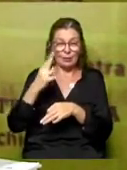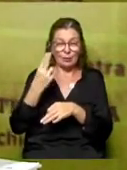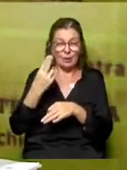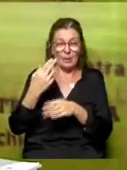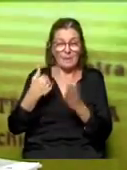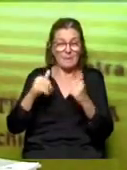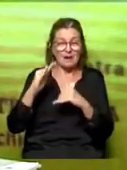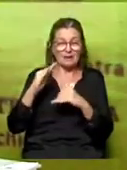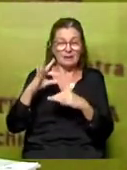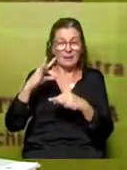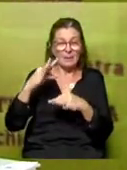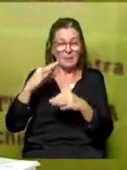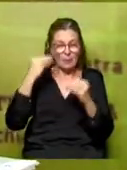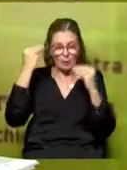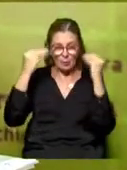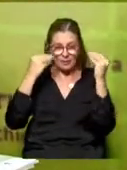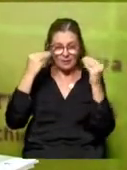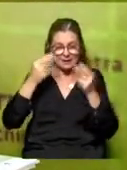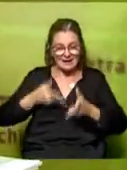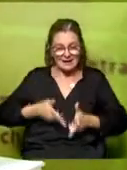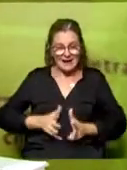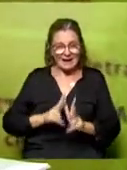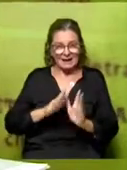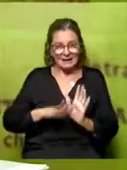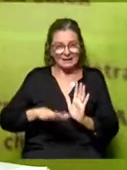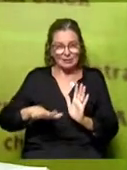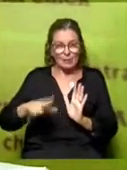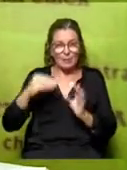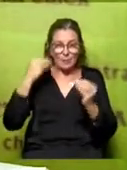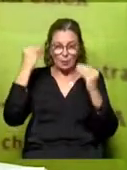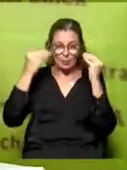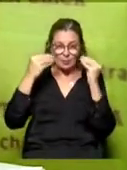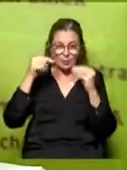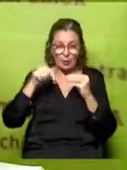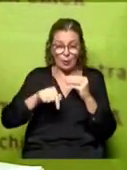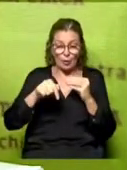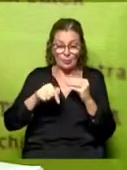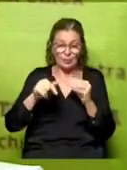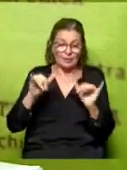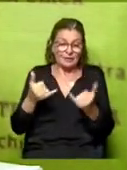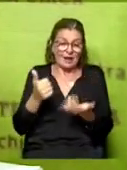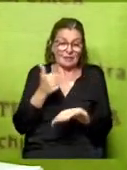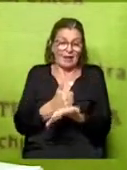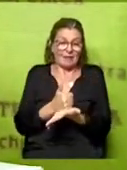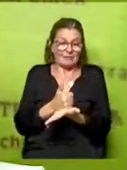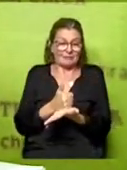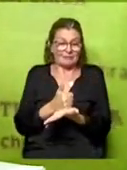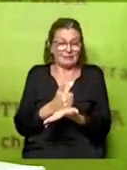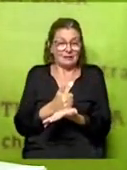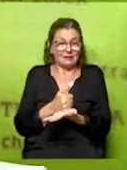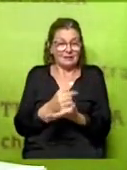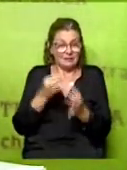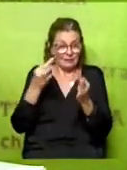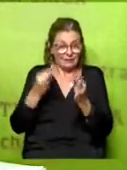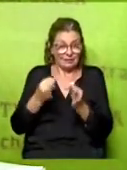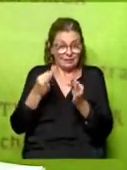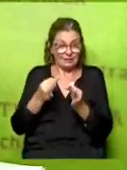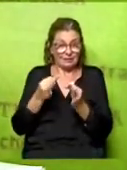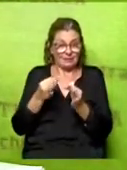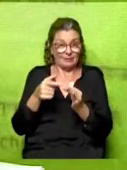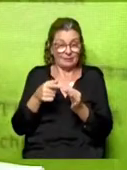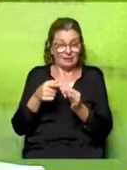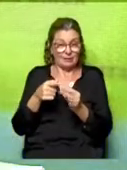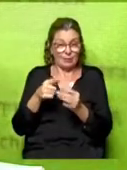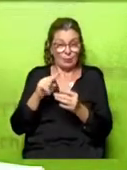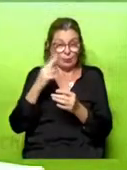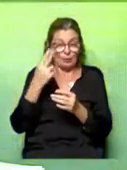que preocuparnos porque nazcan más niños, preocupémonos hoy por los niños que ya están. Y de verdad es el desafío más grande que tiene nuestro país,